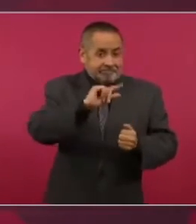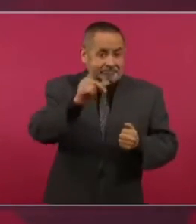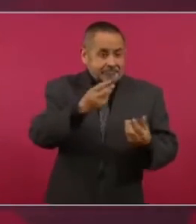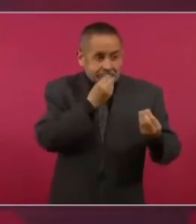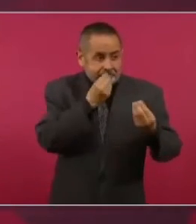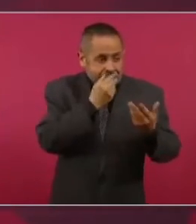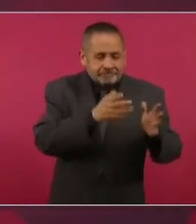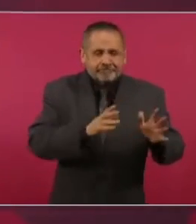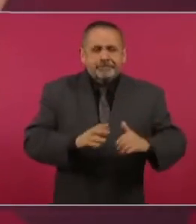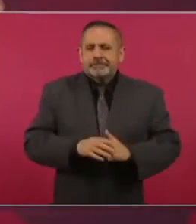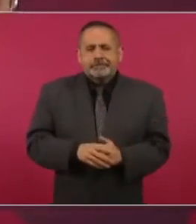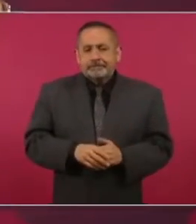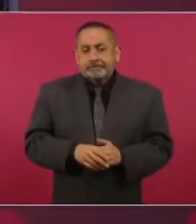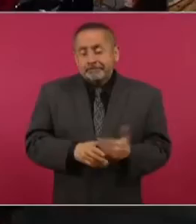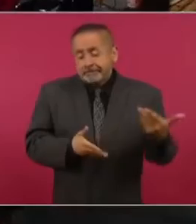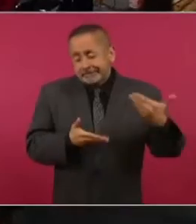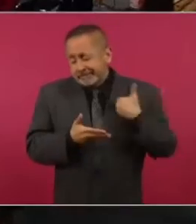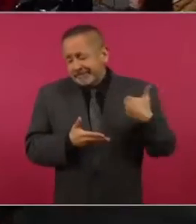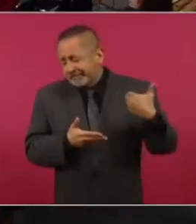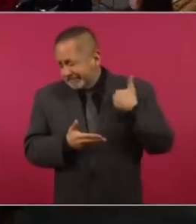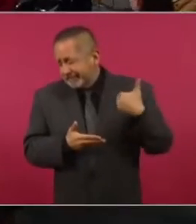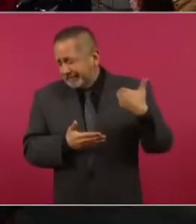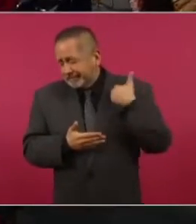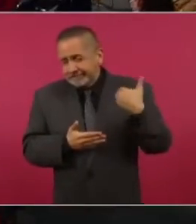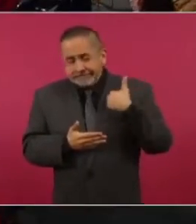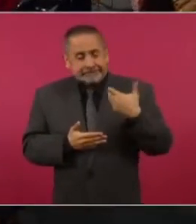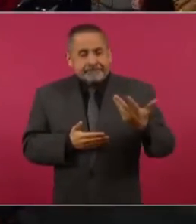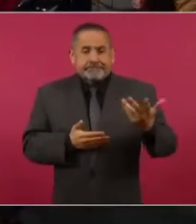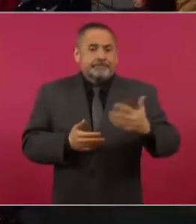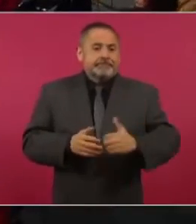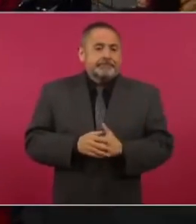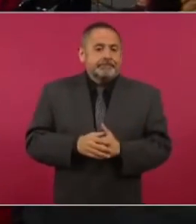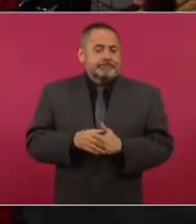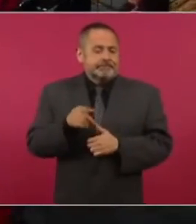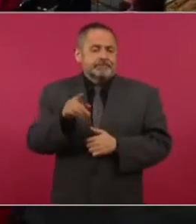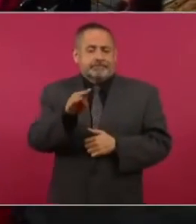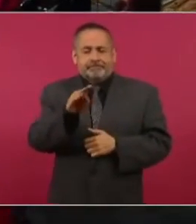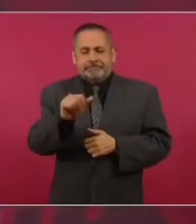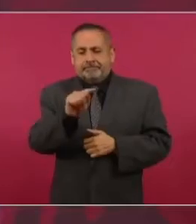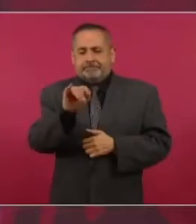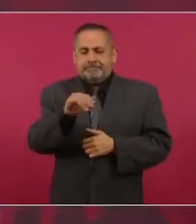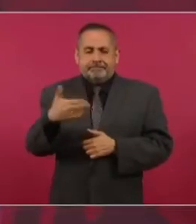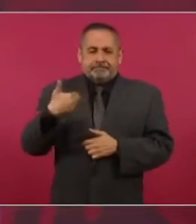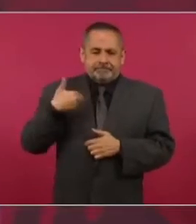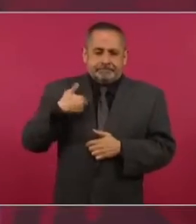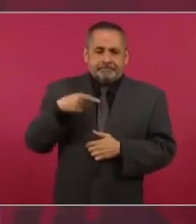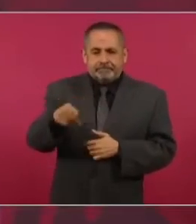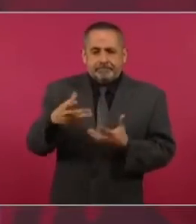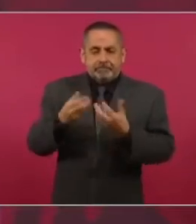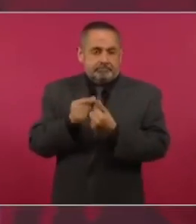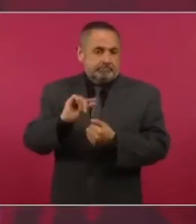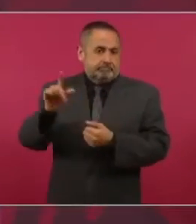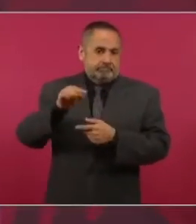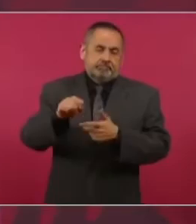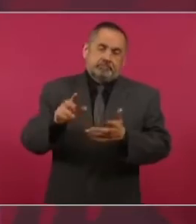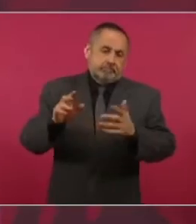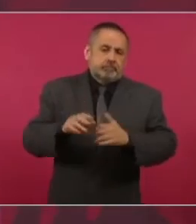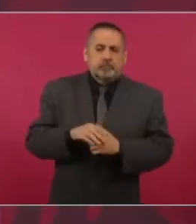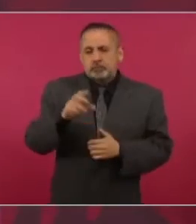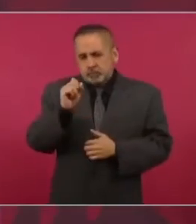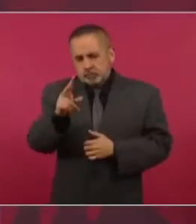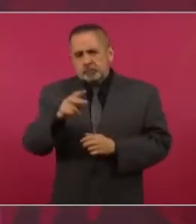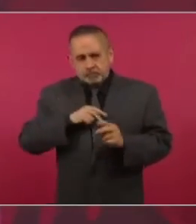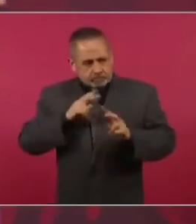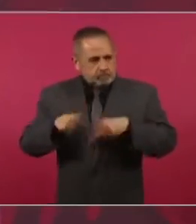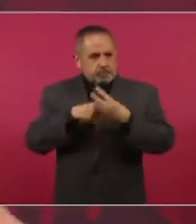Pero porque me insiste el maestro Batis, que es una gente de primera, le digo, bueno, voy